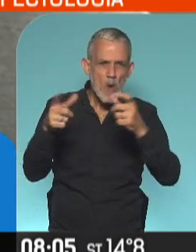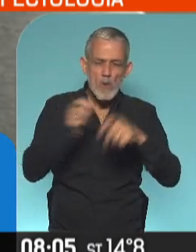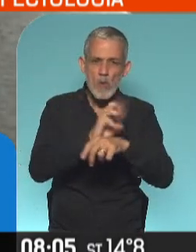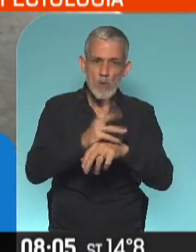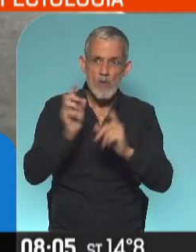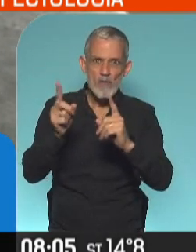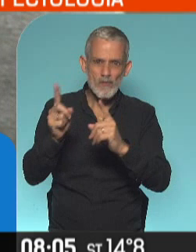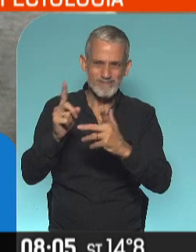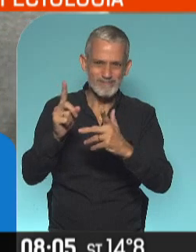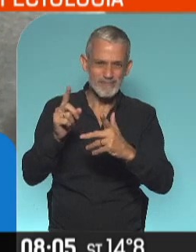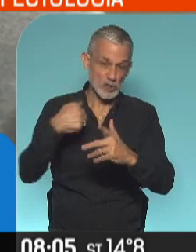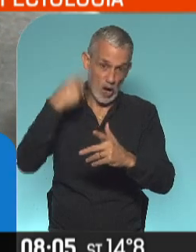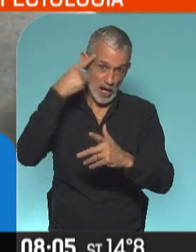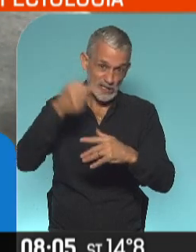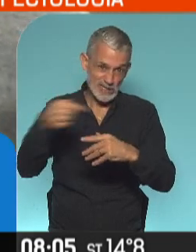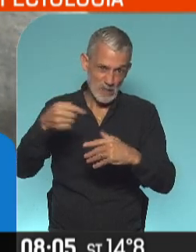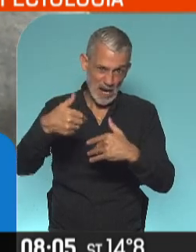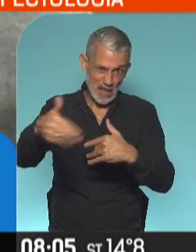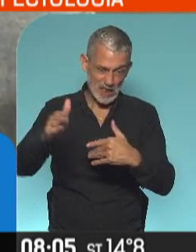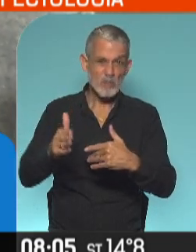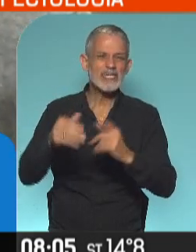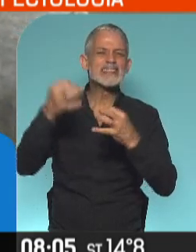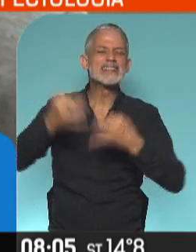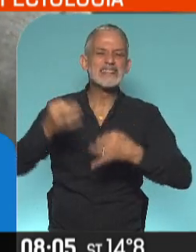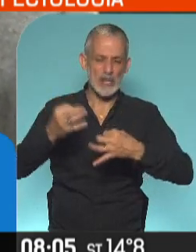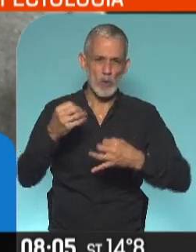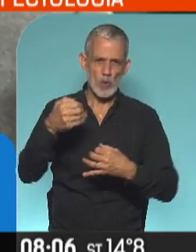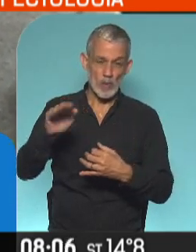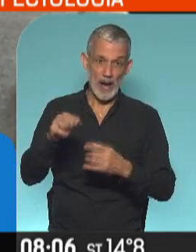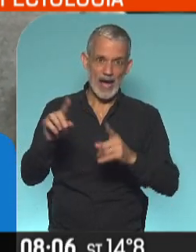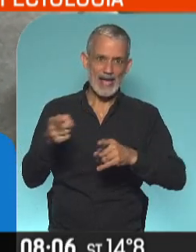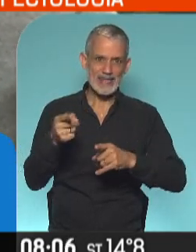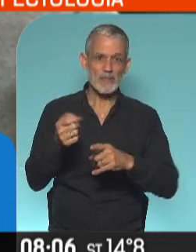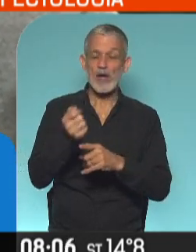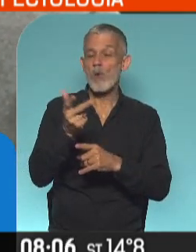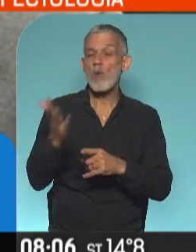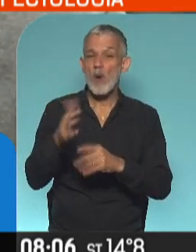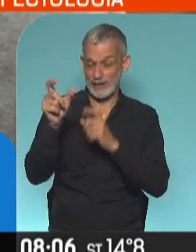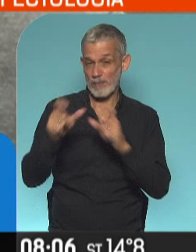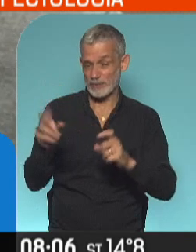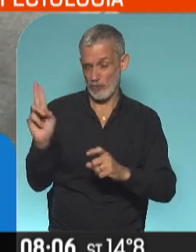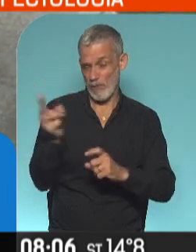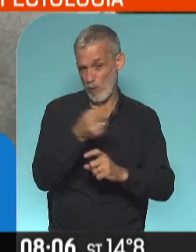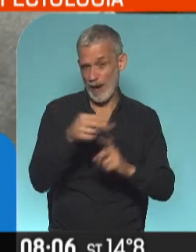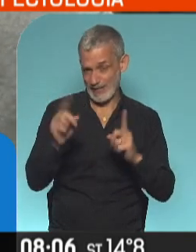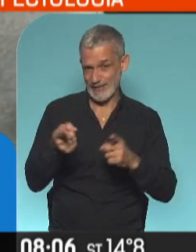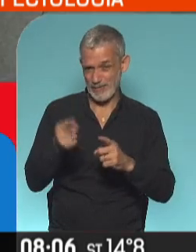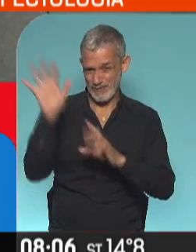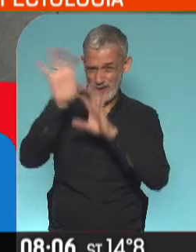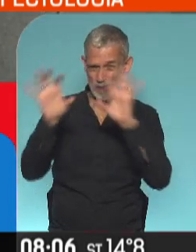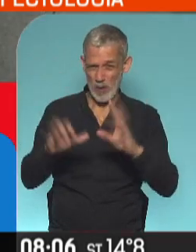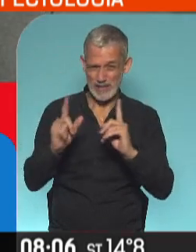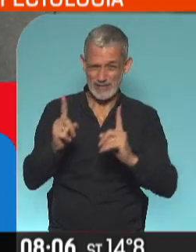que seguramente en las próximas semanas también va a ser una contribución a la cantidad lamentablemente de fallecidos que vamos a ver, y por